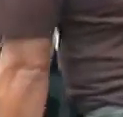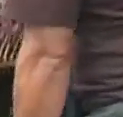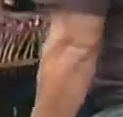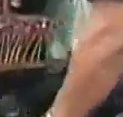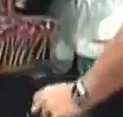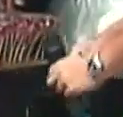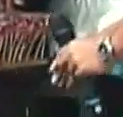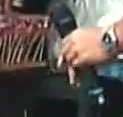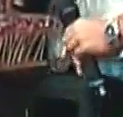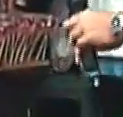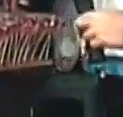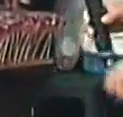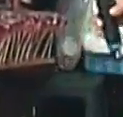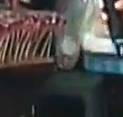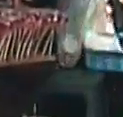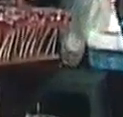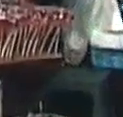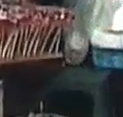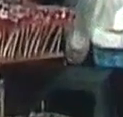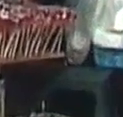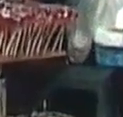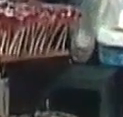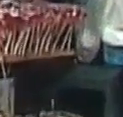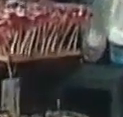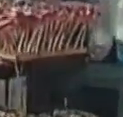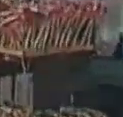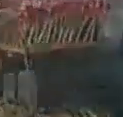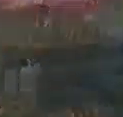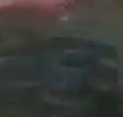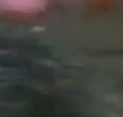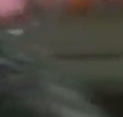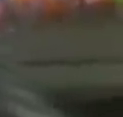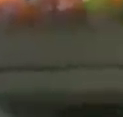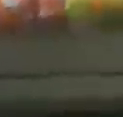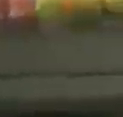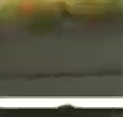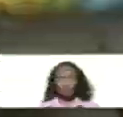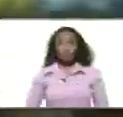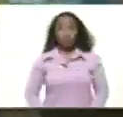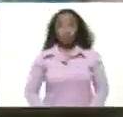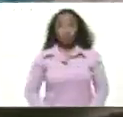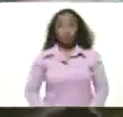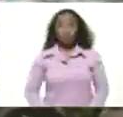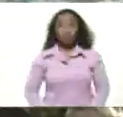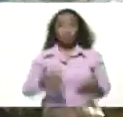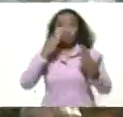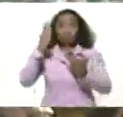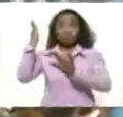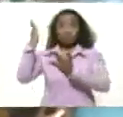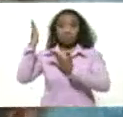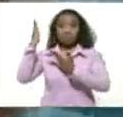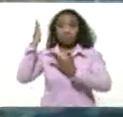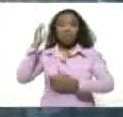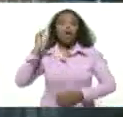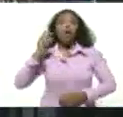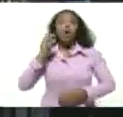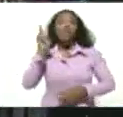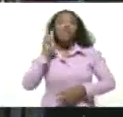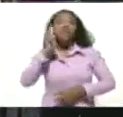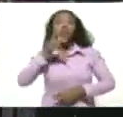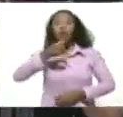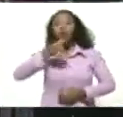para llevar para las niñas, para las nietas, ¿verdad? Y miren lo que tienen aquí, un vino. Ese es